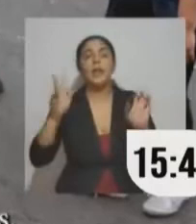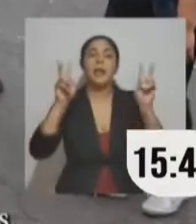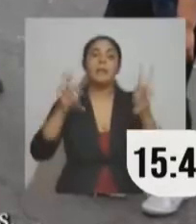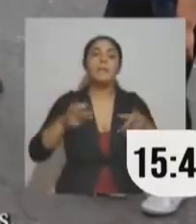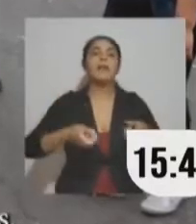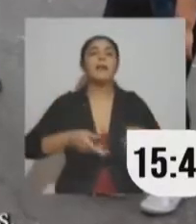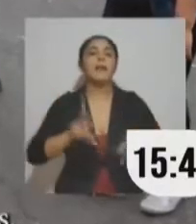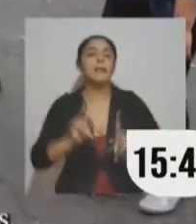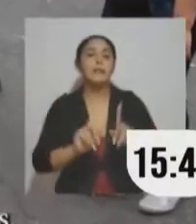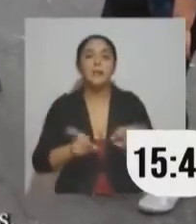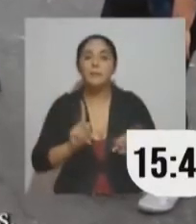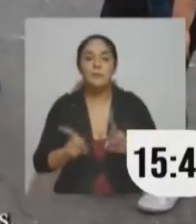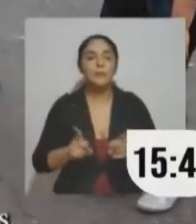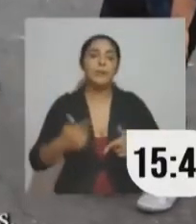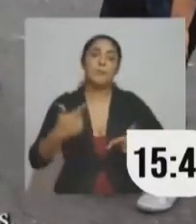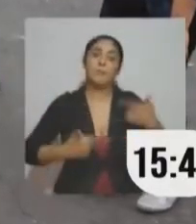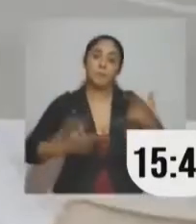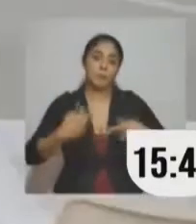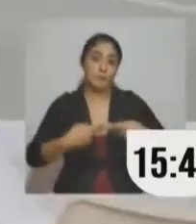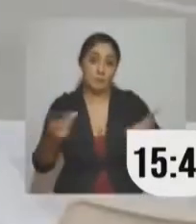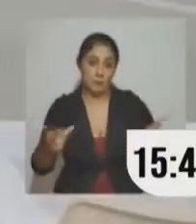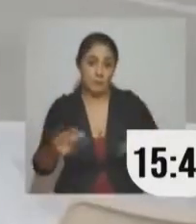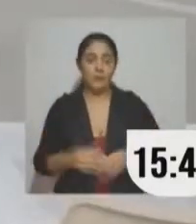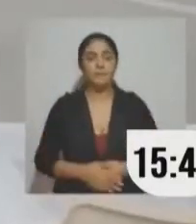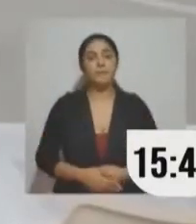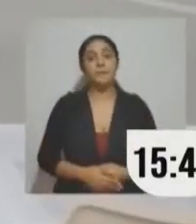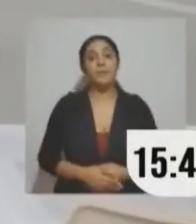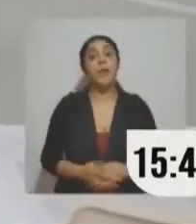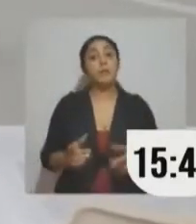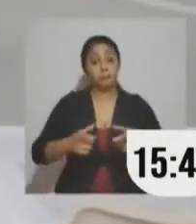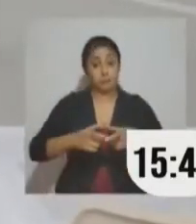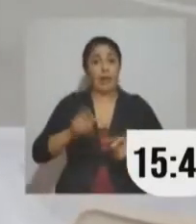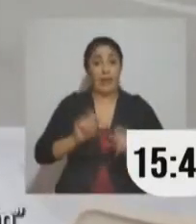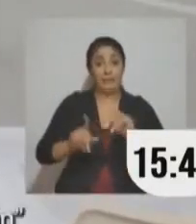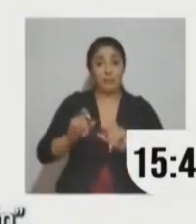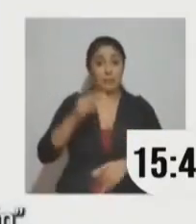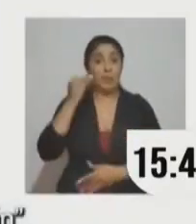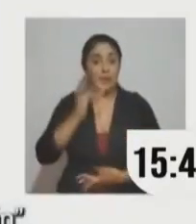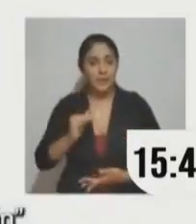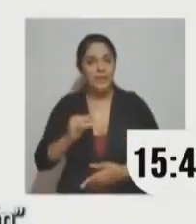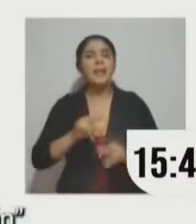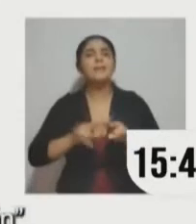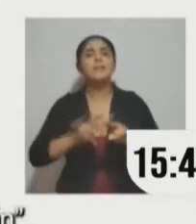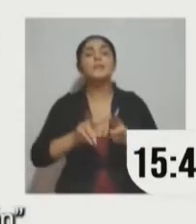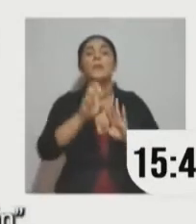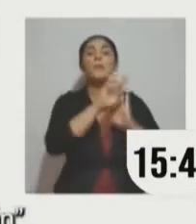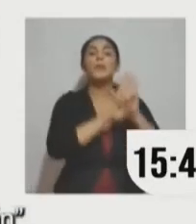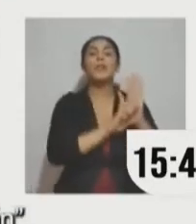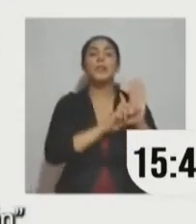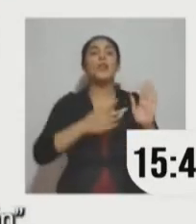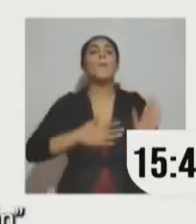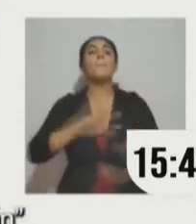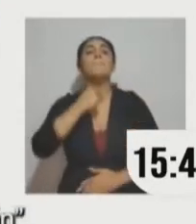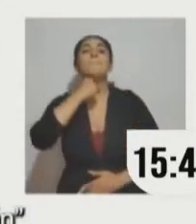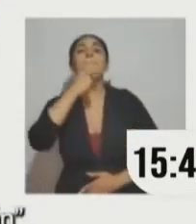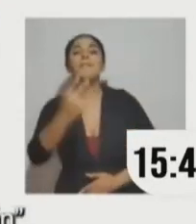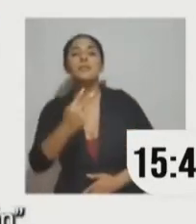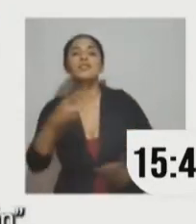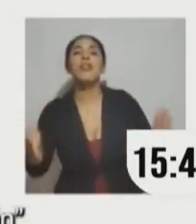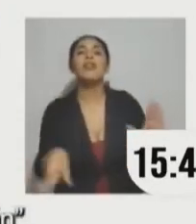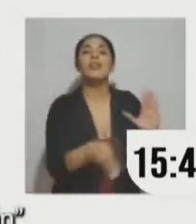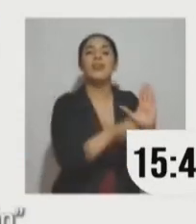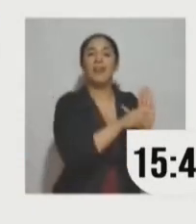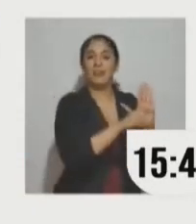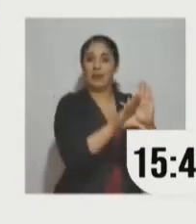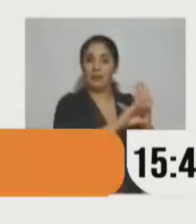la necesidad de validar el derecho a la opinión y participación de las niñas, niños y adolescentes. Creo que todavía hay muchas personas que hablan de